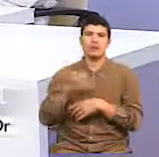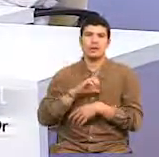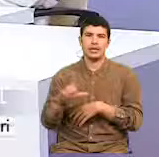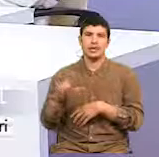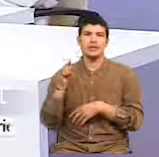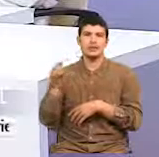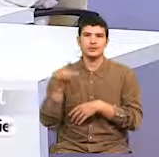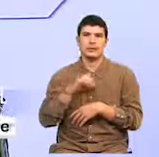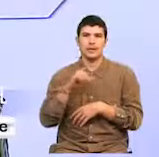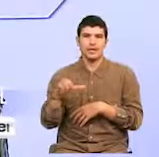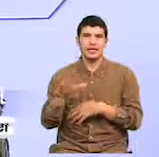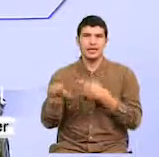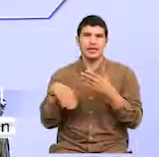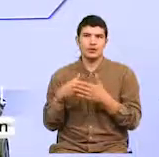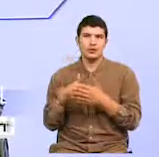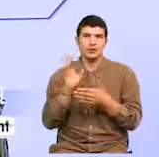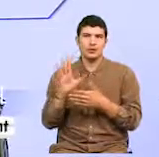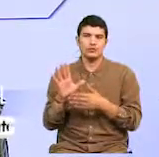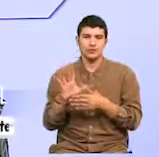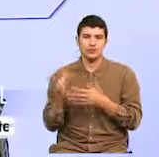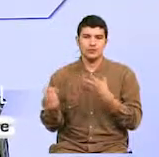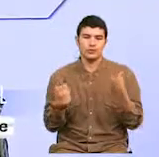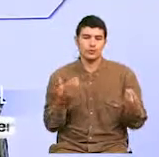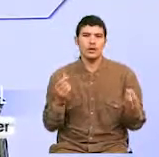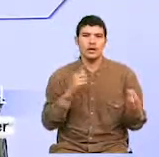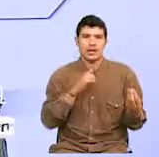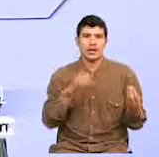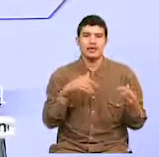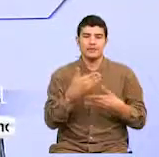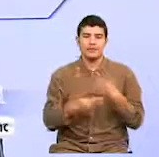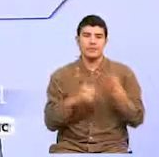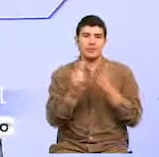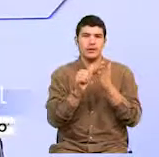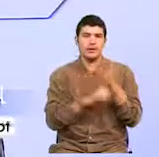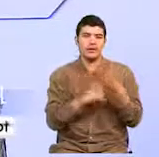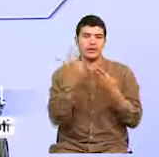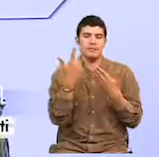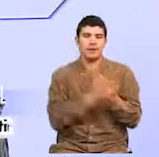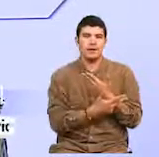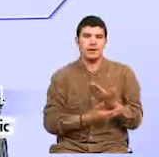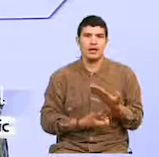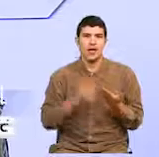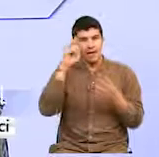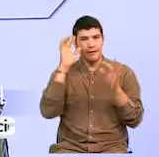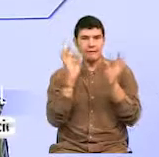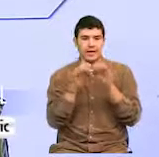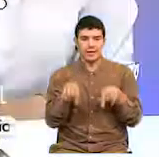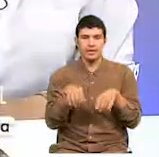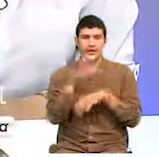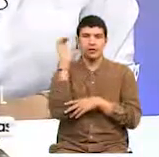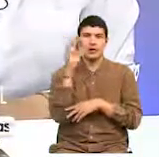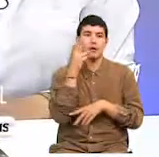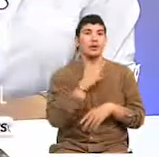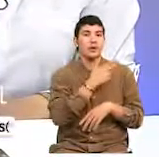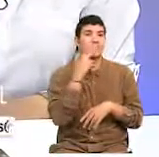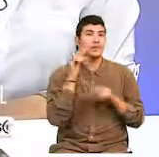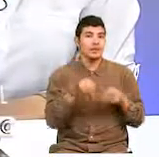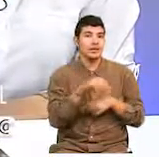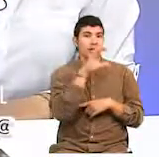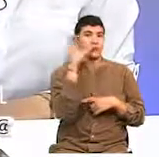quienes son los que lideran cada uno en su jurisdicción este programa y este proyecto de Fe en Colombia. ¿Su compromiso con el